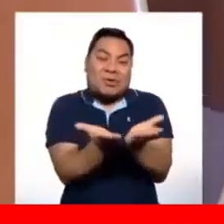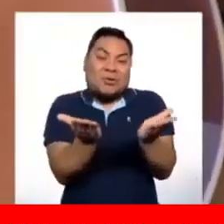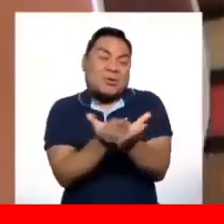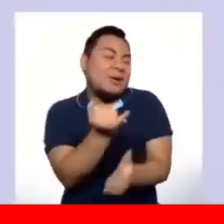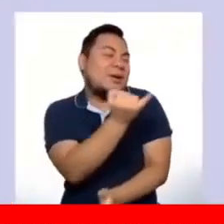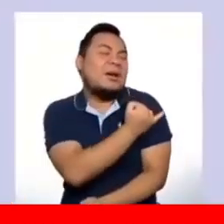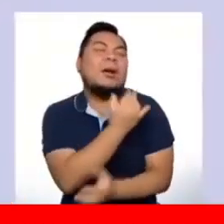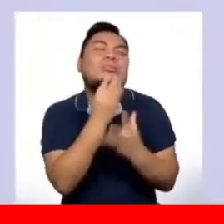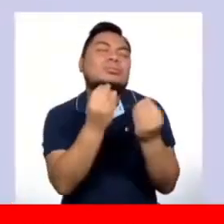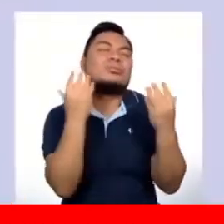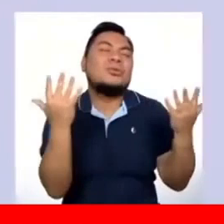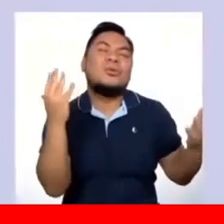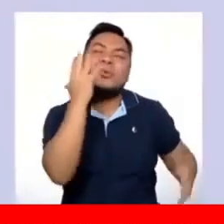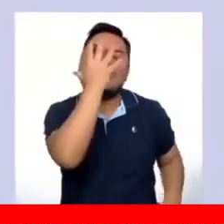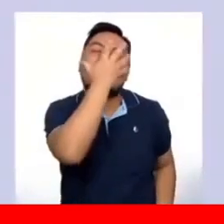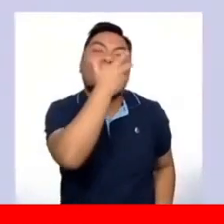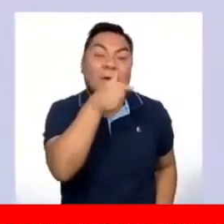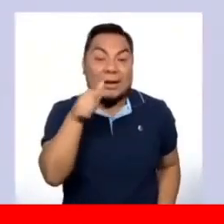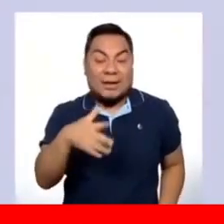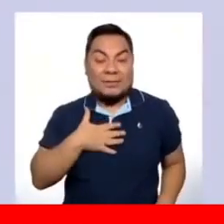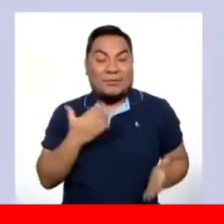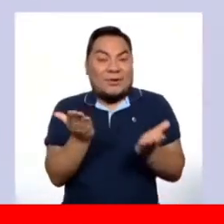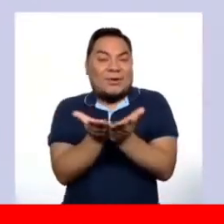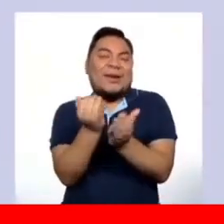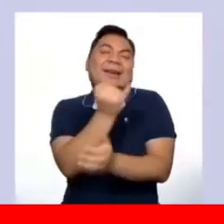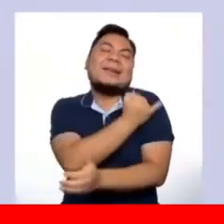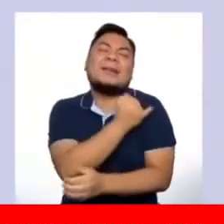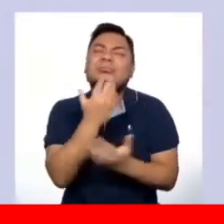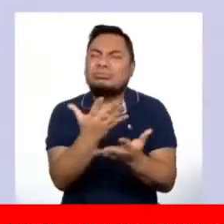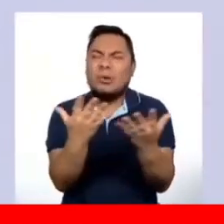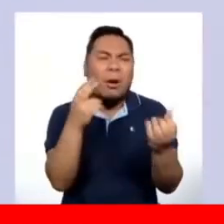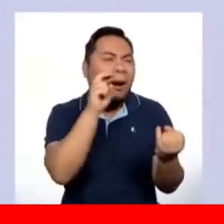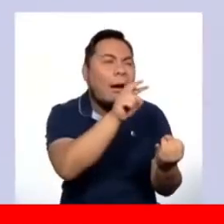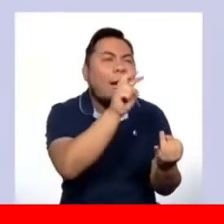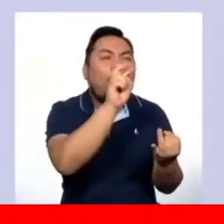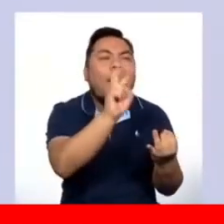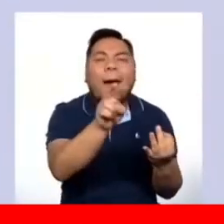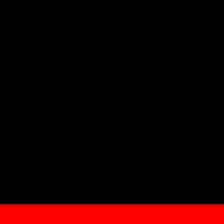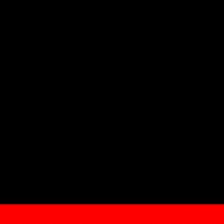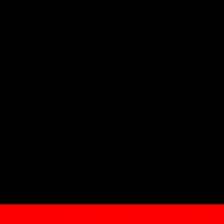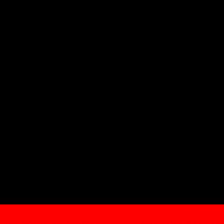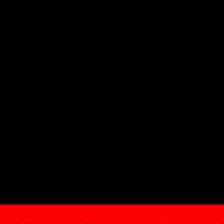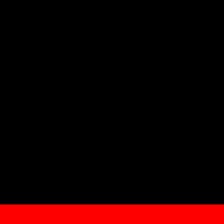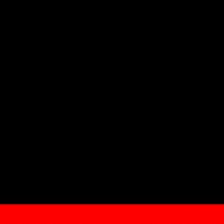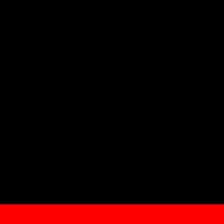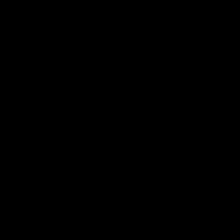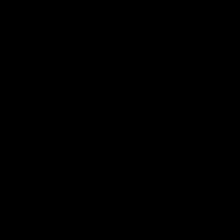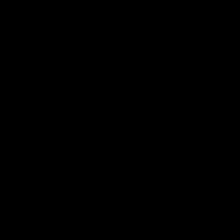bonitas, en mi jardín. Muchas cosas bonitas, en mi jardín.